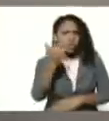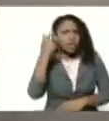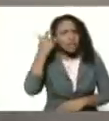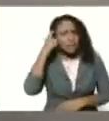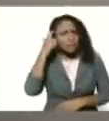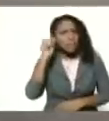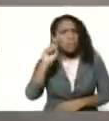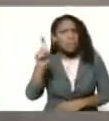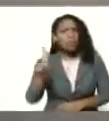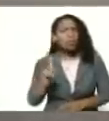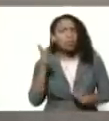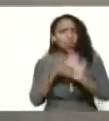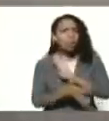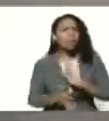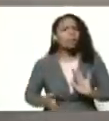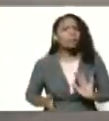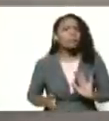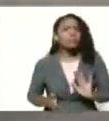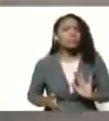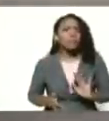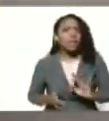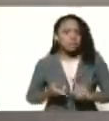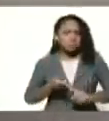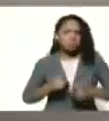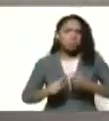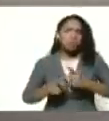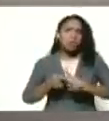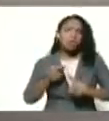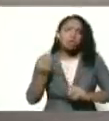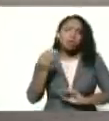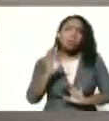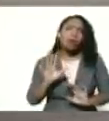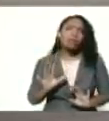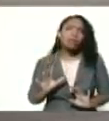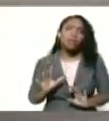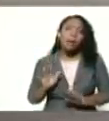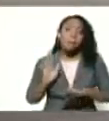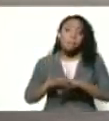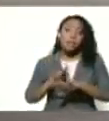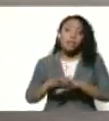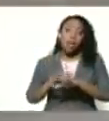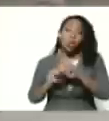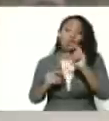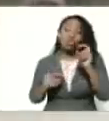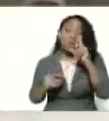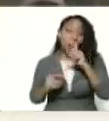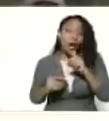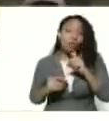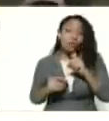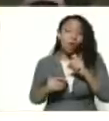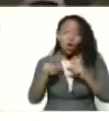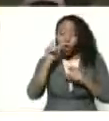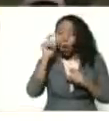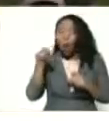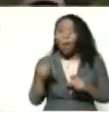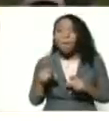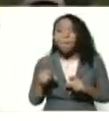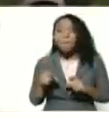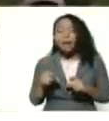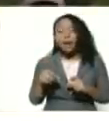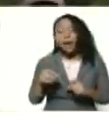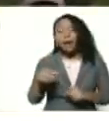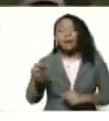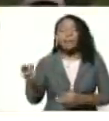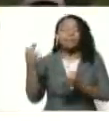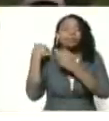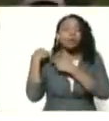qué? Qué cosa, ¿verdad? Que han pasado 200 años y Pedro Camejo, teniente de caballería,